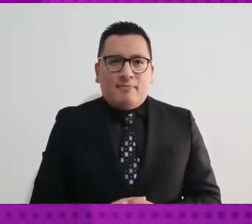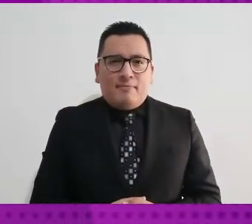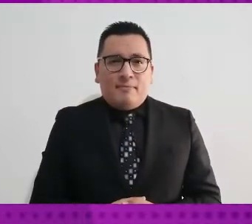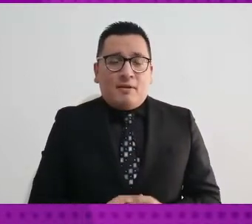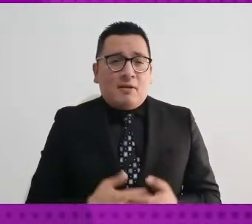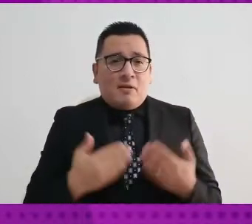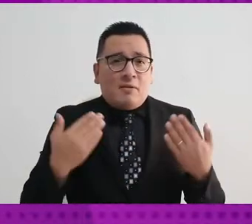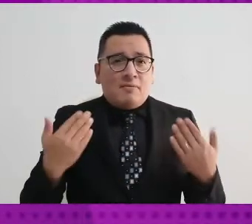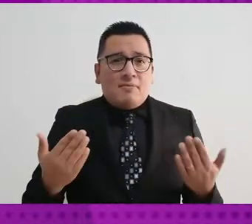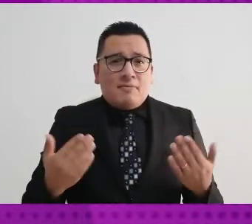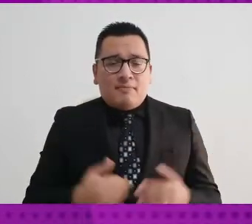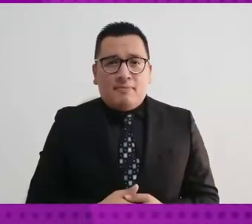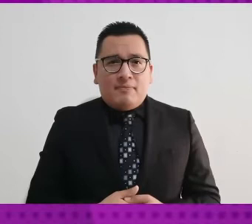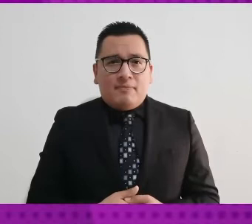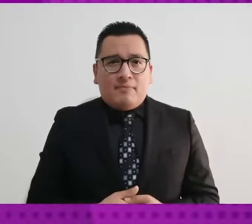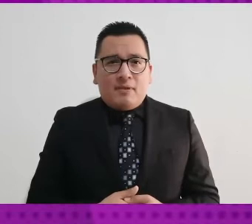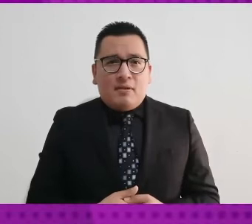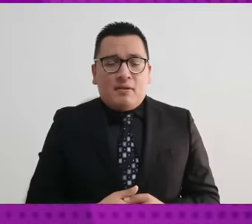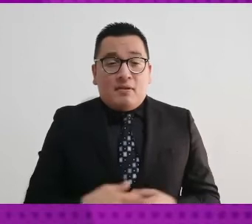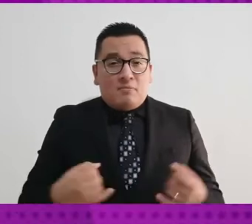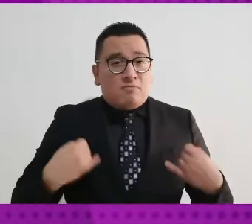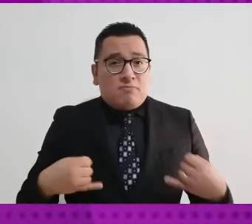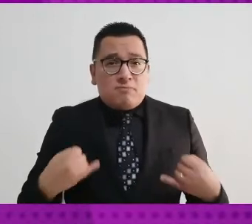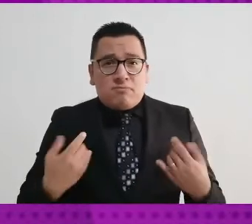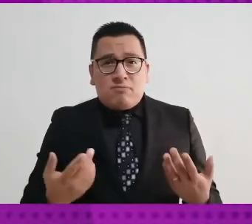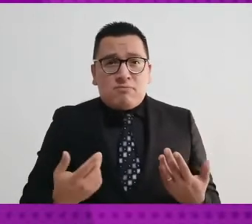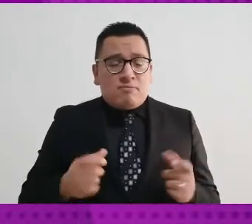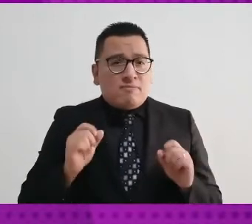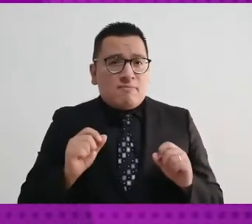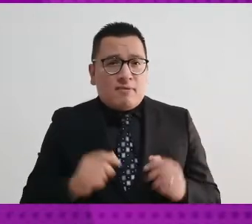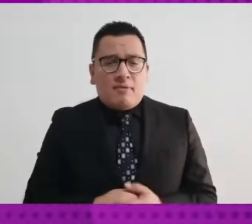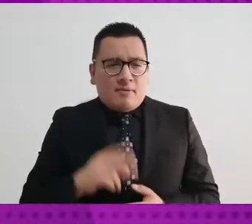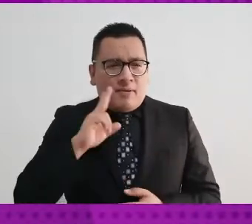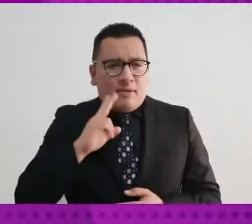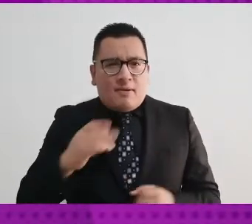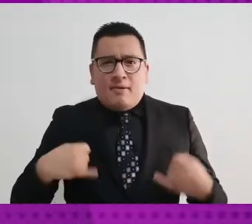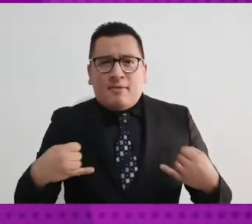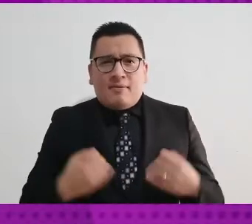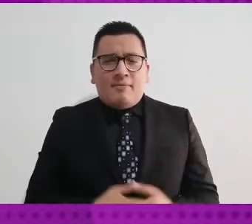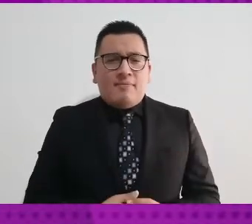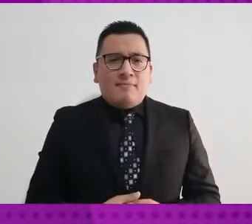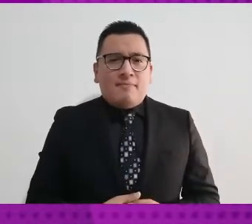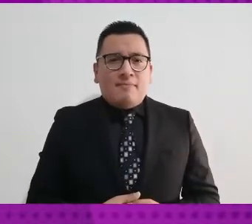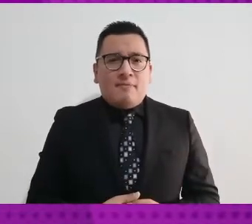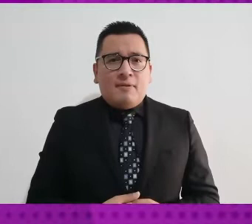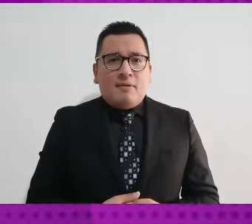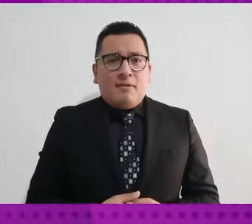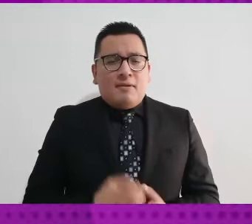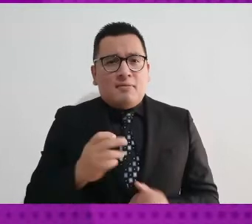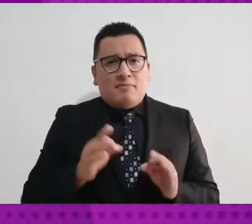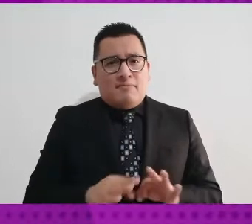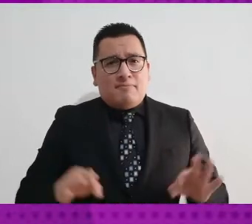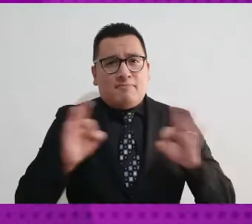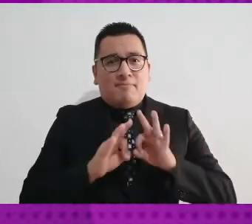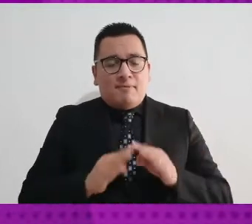Y bueno, pues ahora que van los jóvenes, vamos a hablar también un poco más de los jóvenes, pues es muy